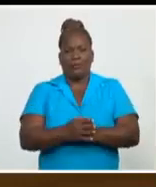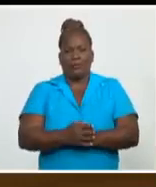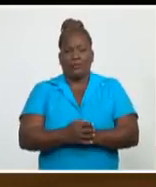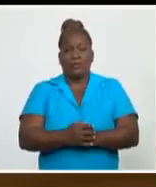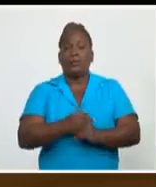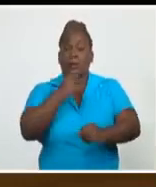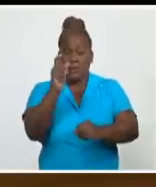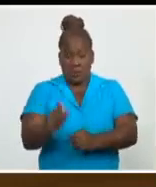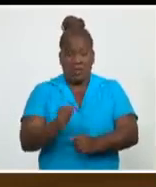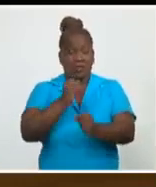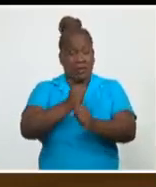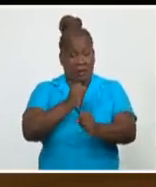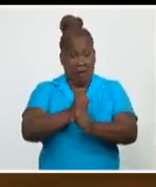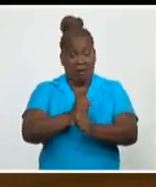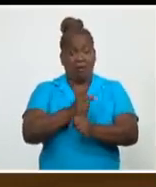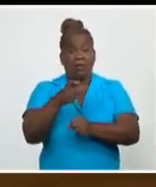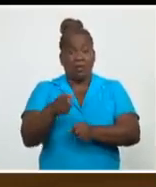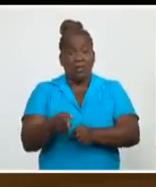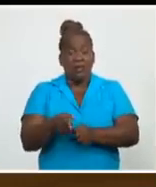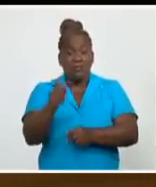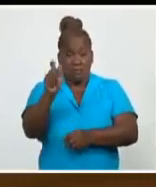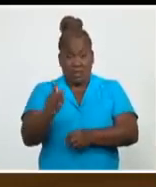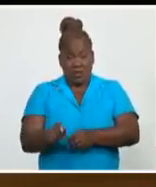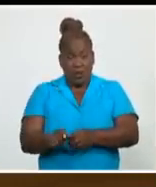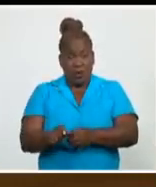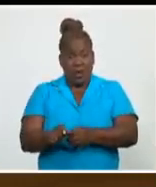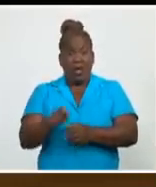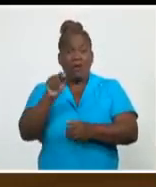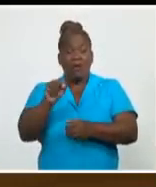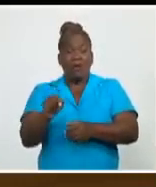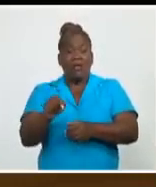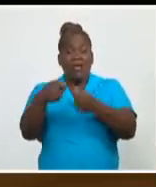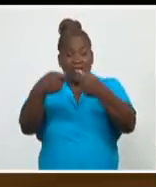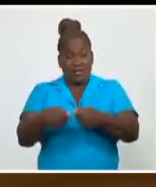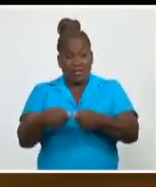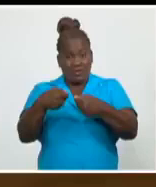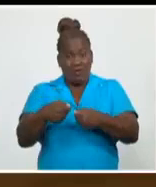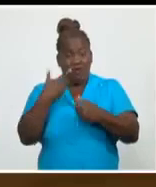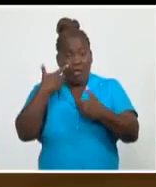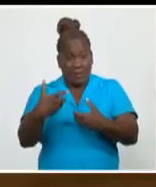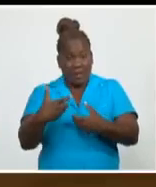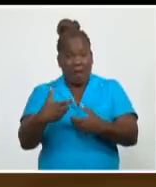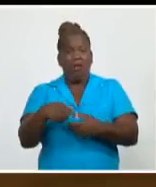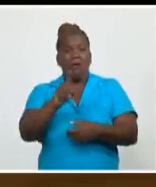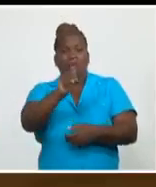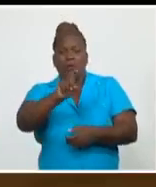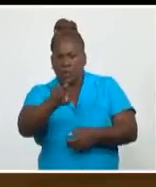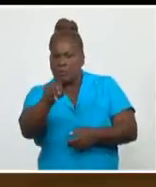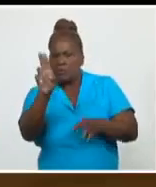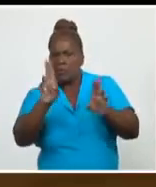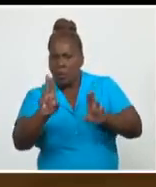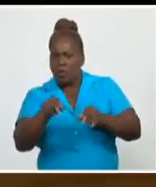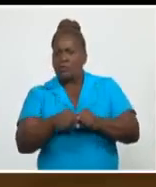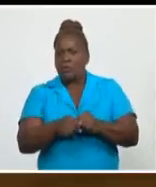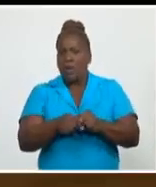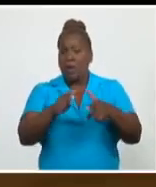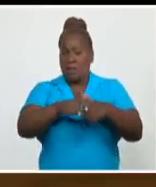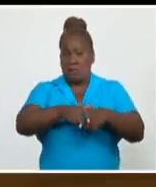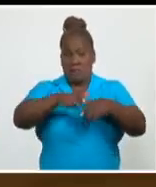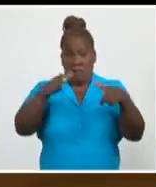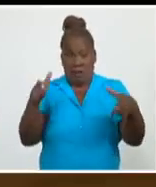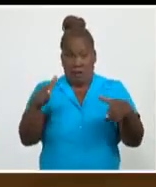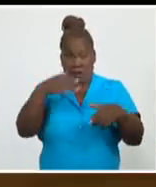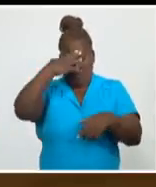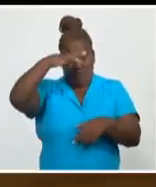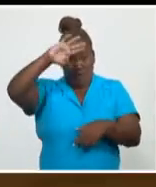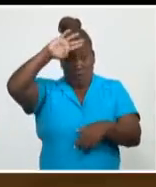la participación creciente de los ciudadanos en las decisiones fundamentales. La unidad de la inmensa mayoría de los cubanos en